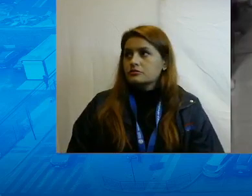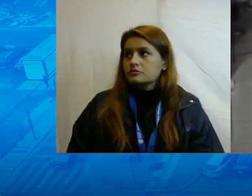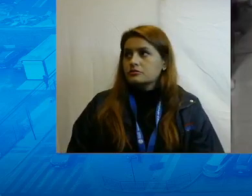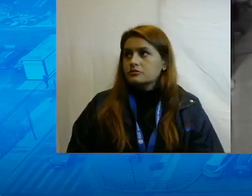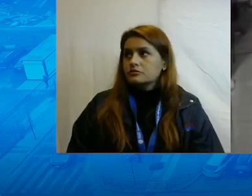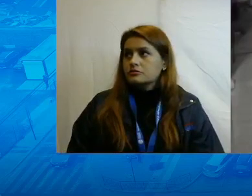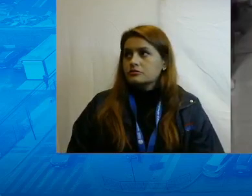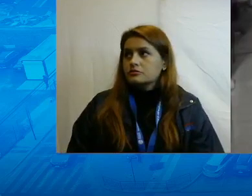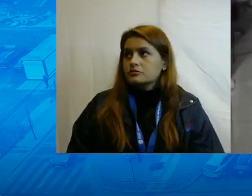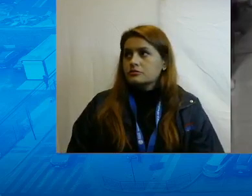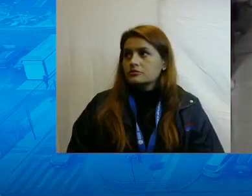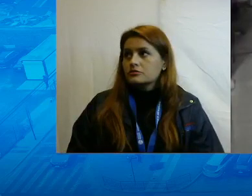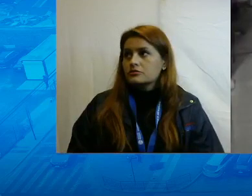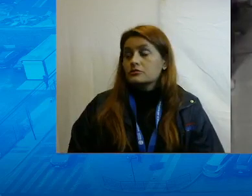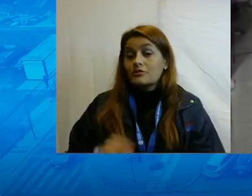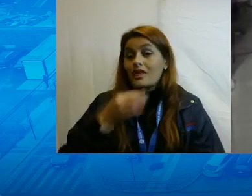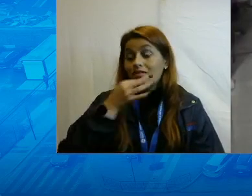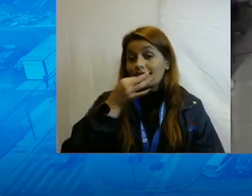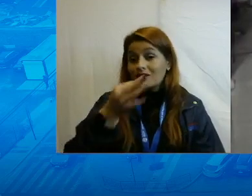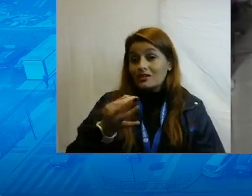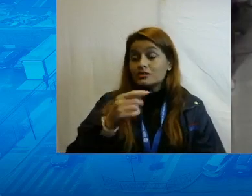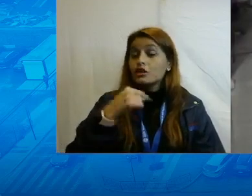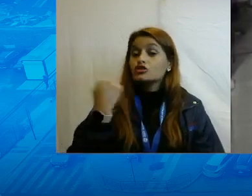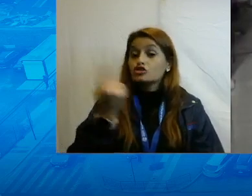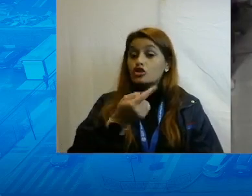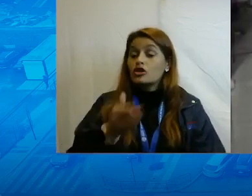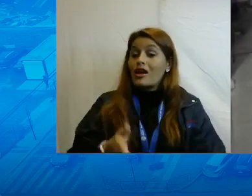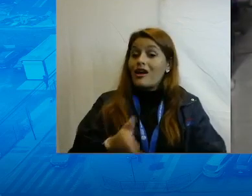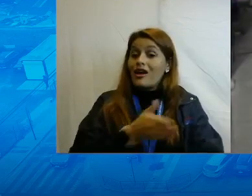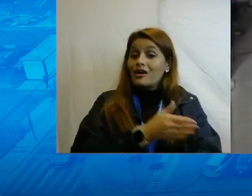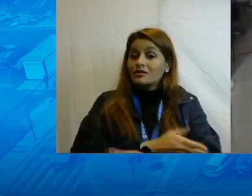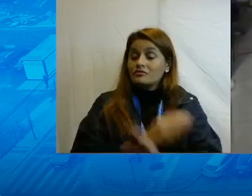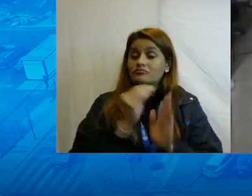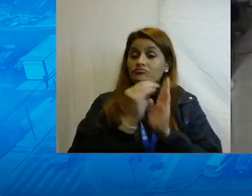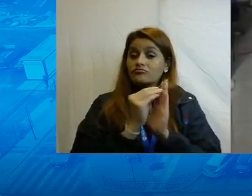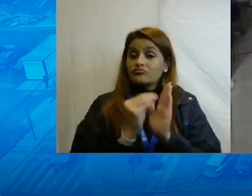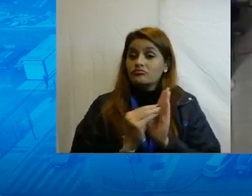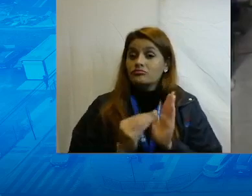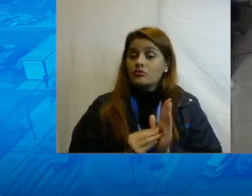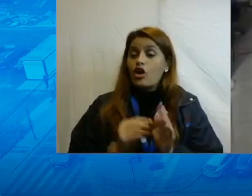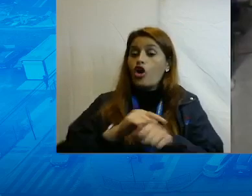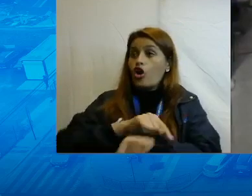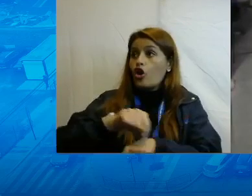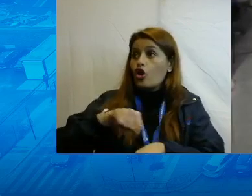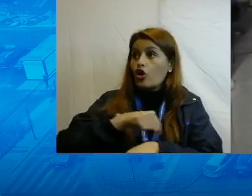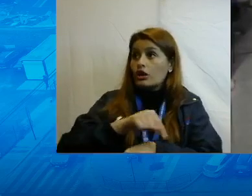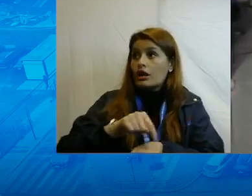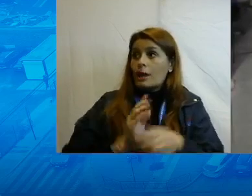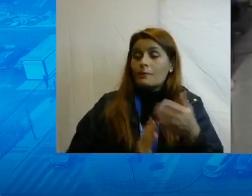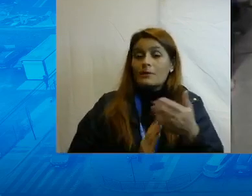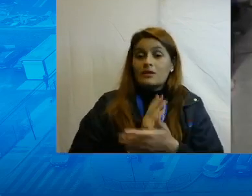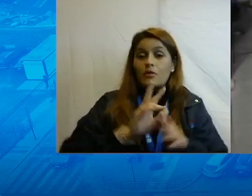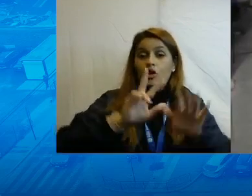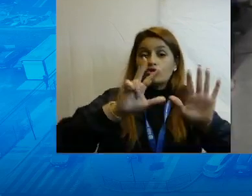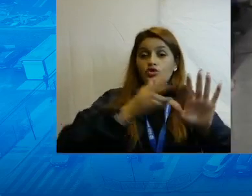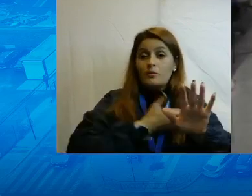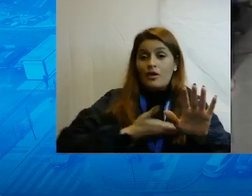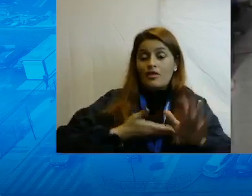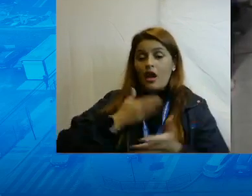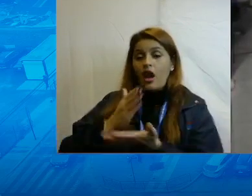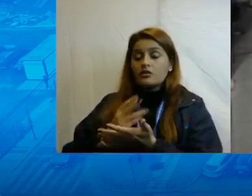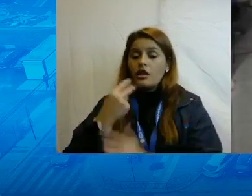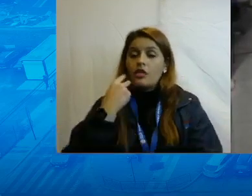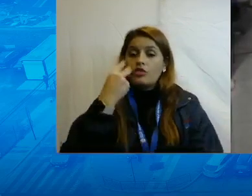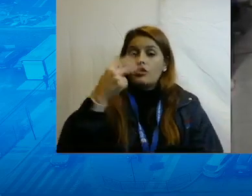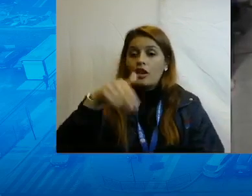Hola, ya. Respecto a eso, nosotros agendamos por hora médica, se agenda cada horita. Empezamos a atender a las 8:30 hasta las